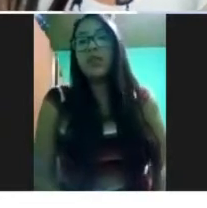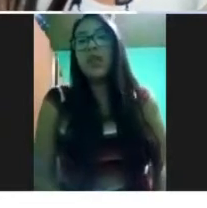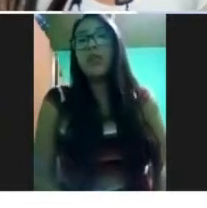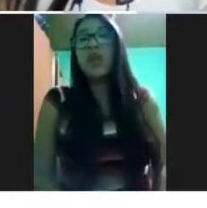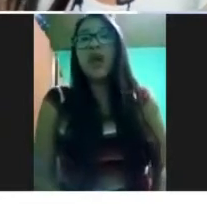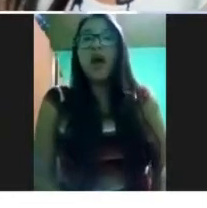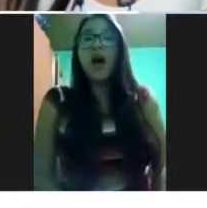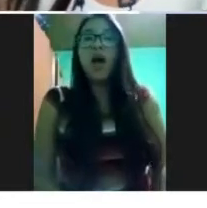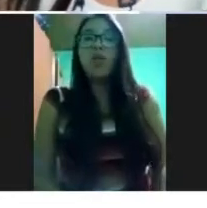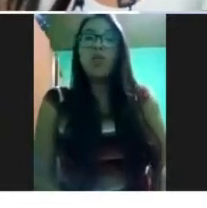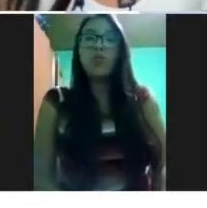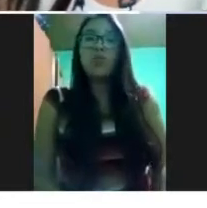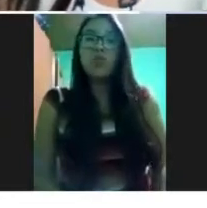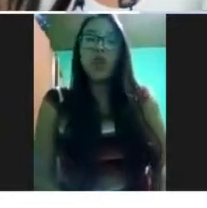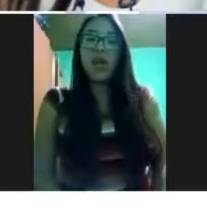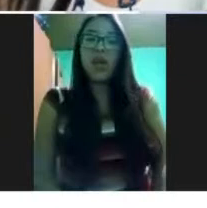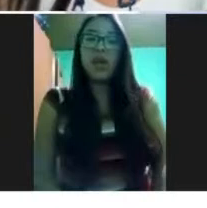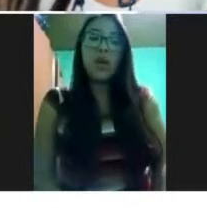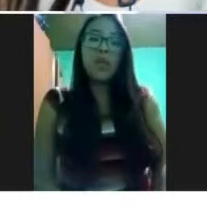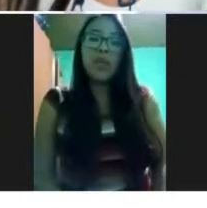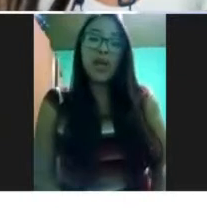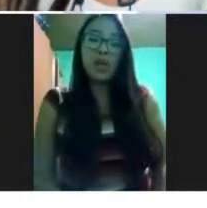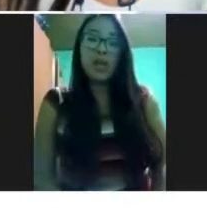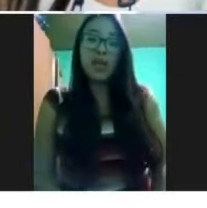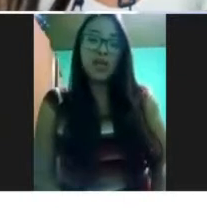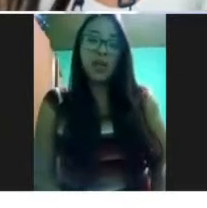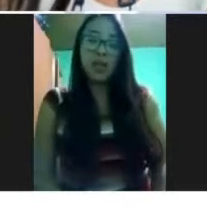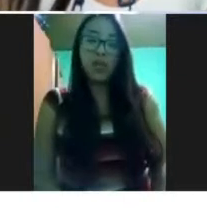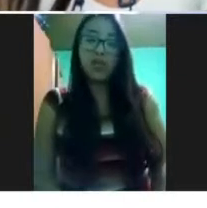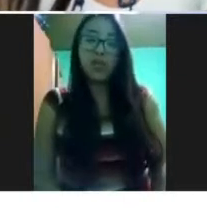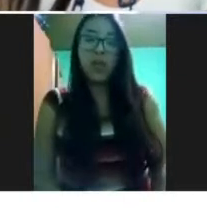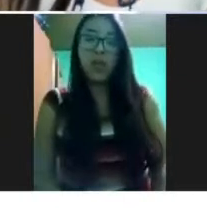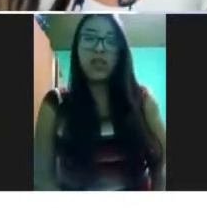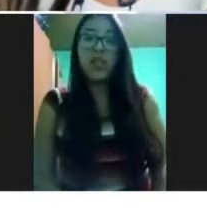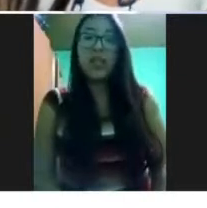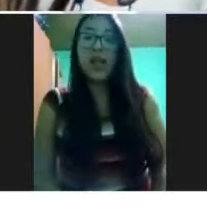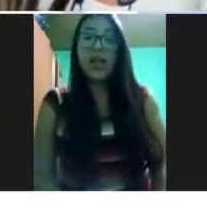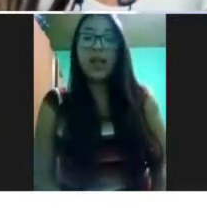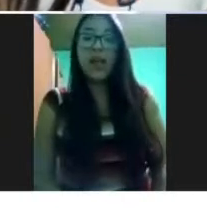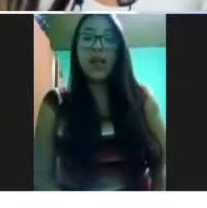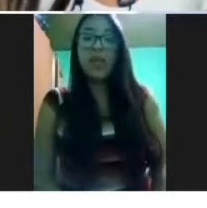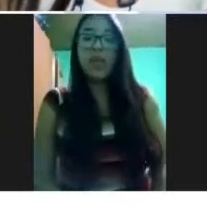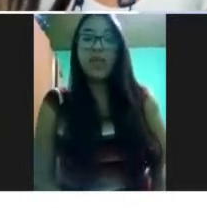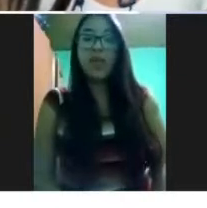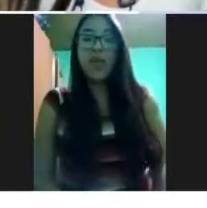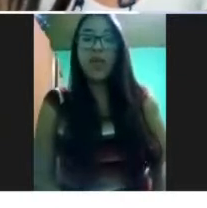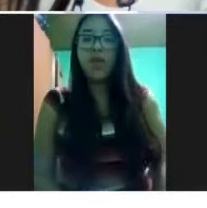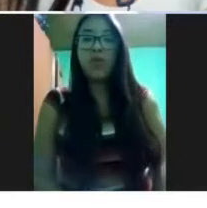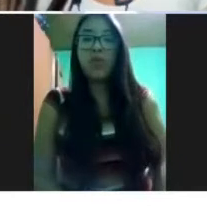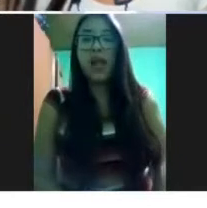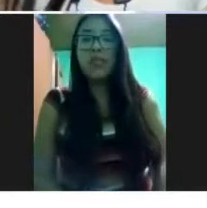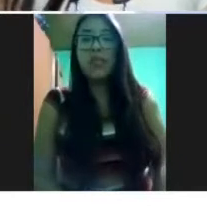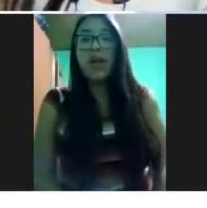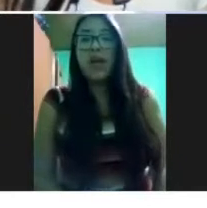que mencionamos a los CAP y CAIMI, entre otros. El tercer nivel, que ya cuenta